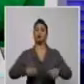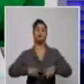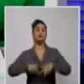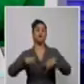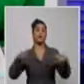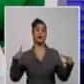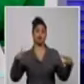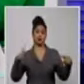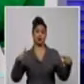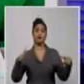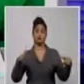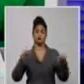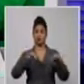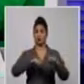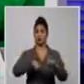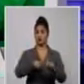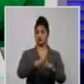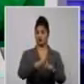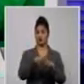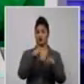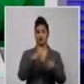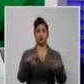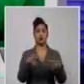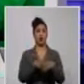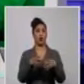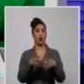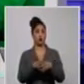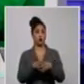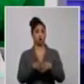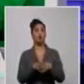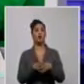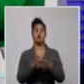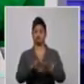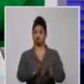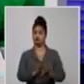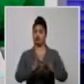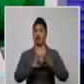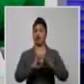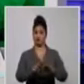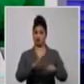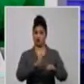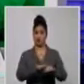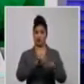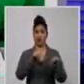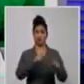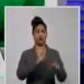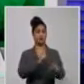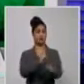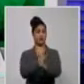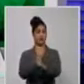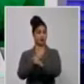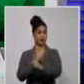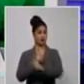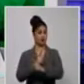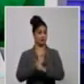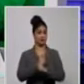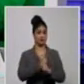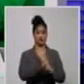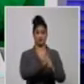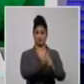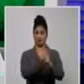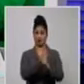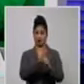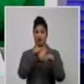como grupo de riesgo de mayor valor y que se